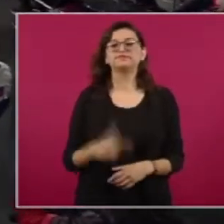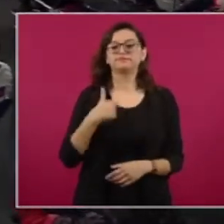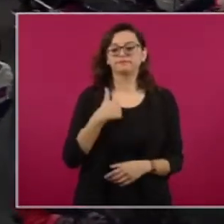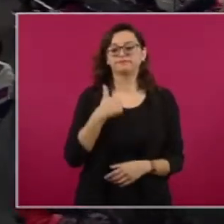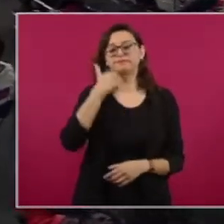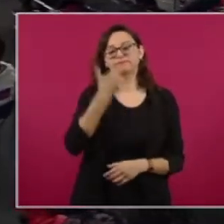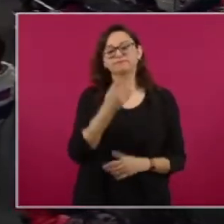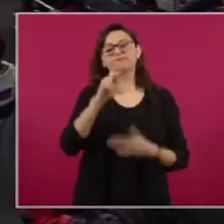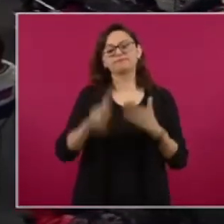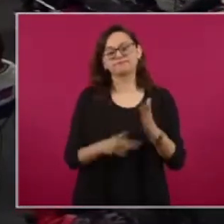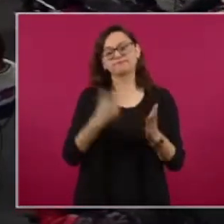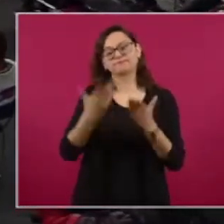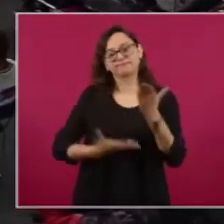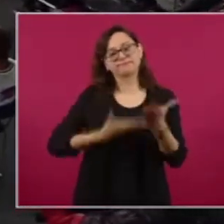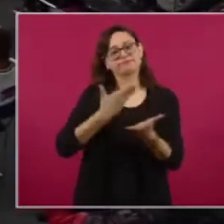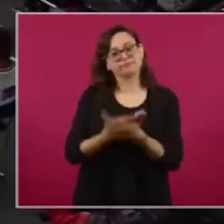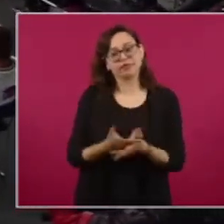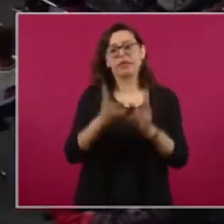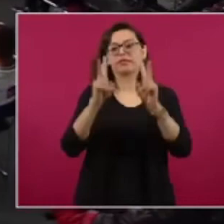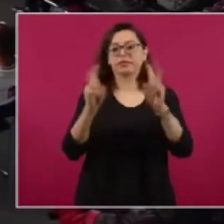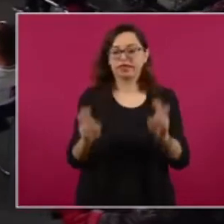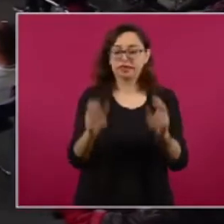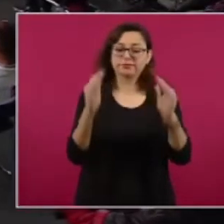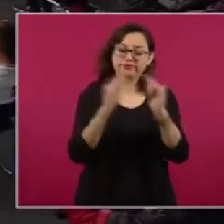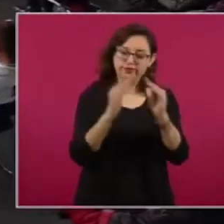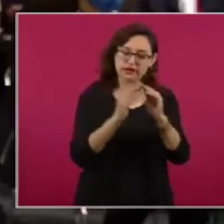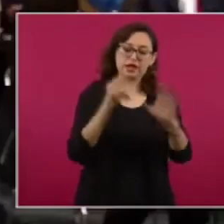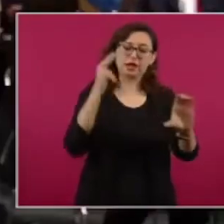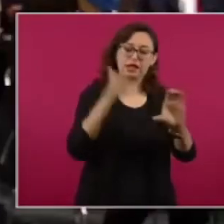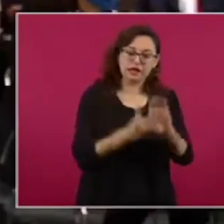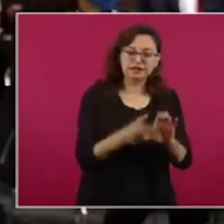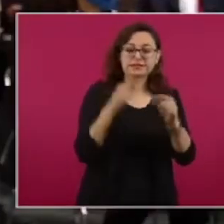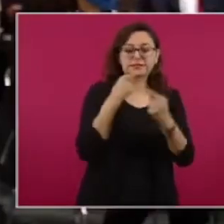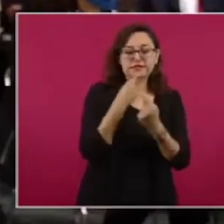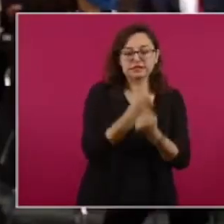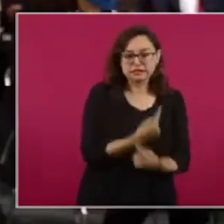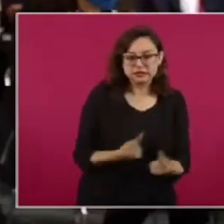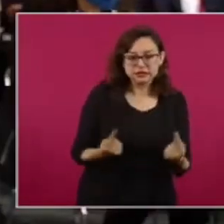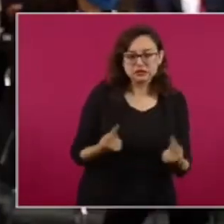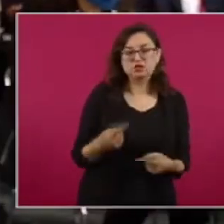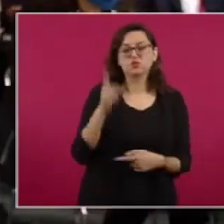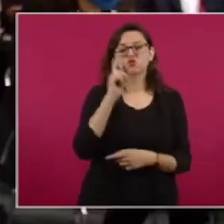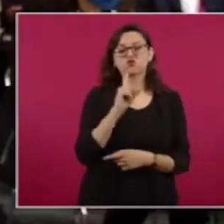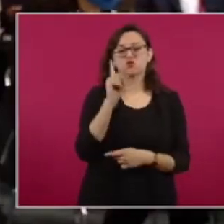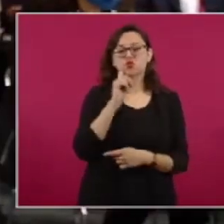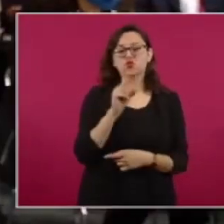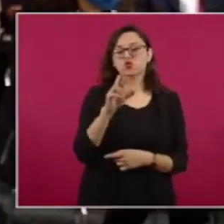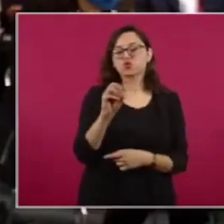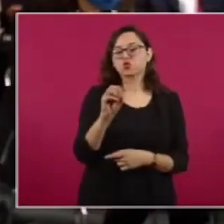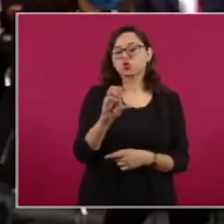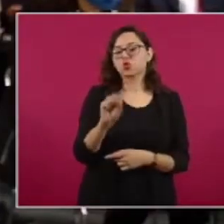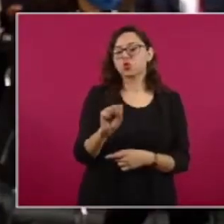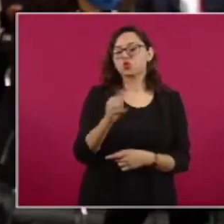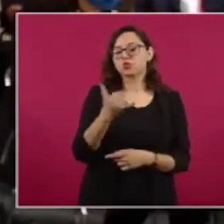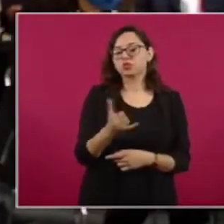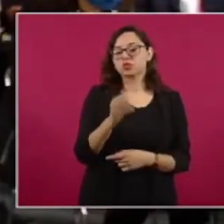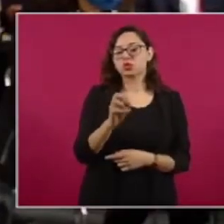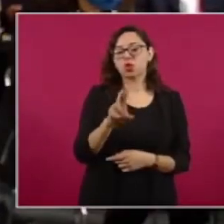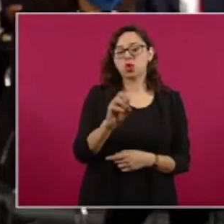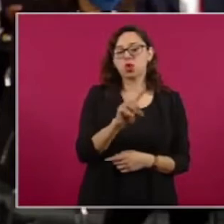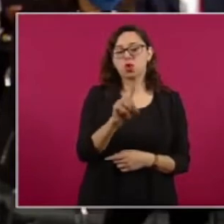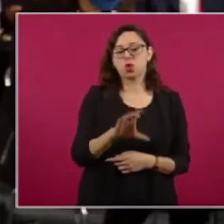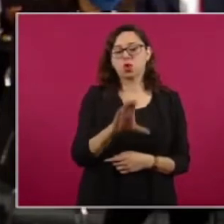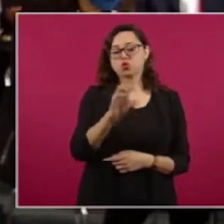el tema de los refugios para niños víctimas de trata, de Rocío Orozco, porque parece que hay una